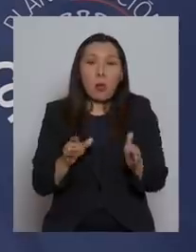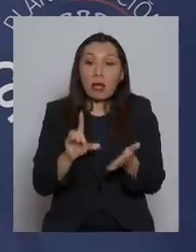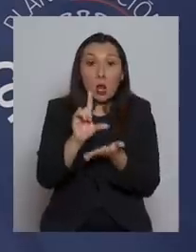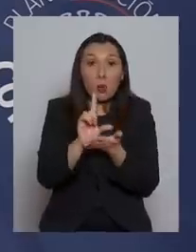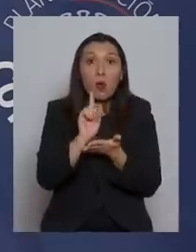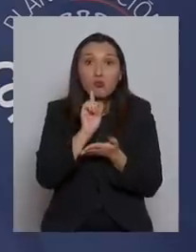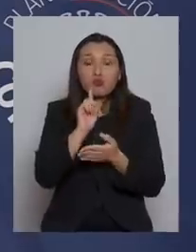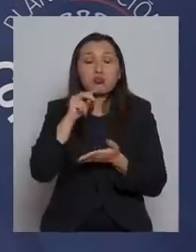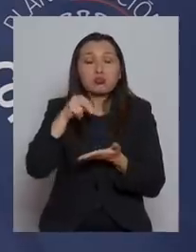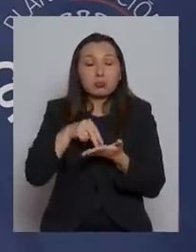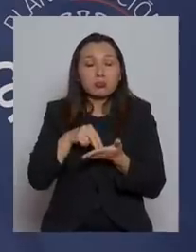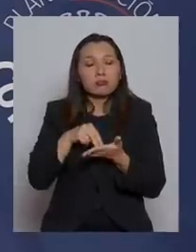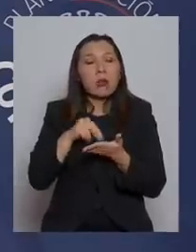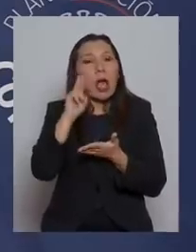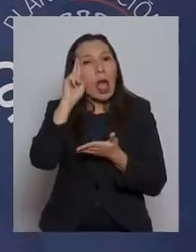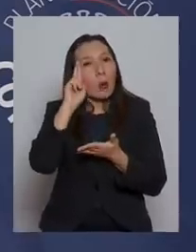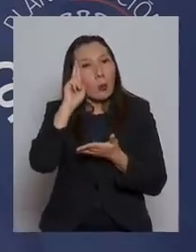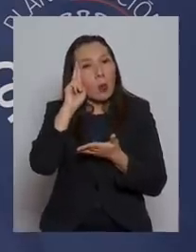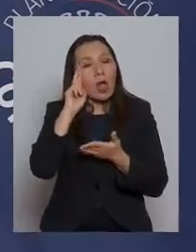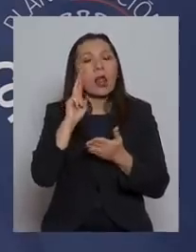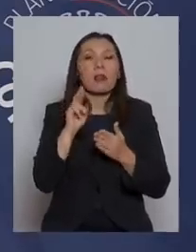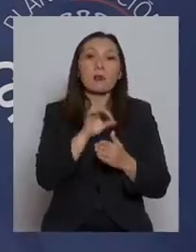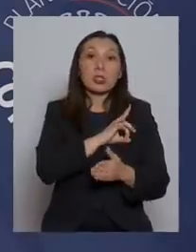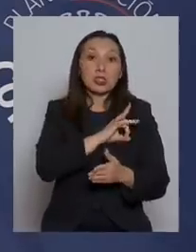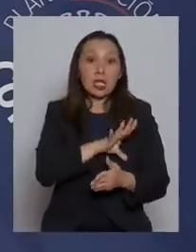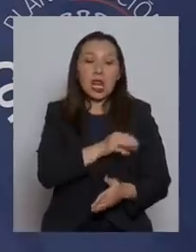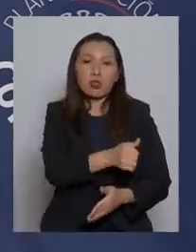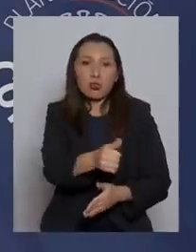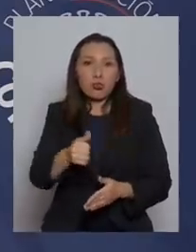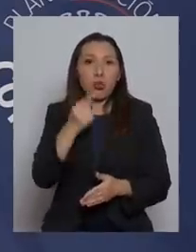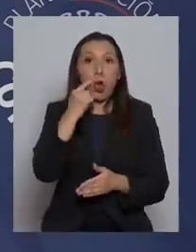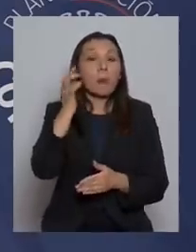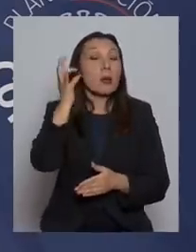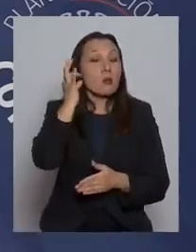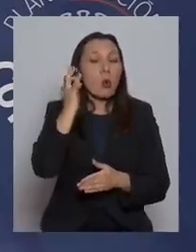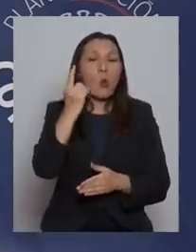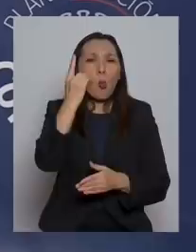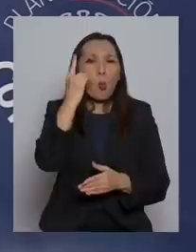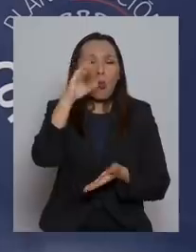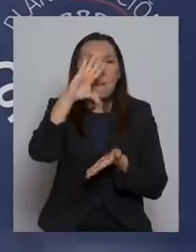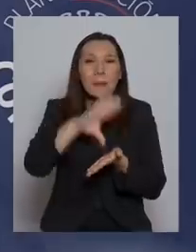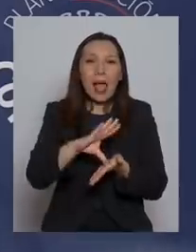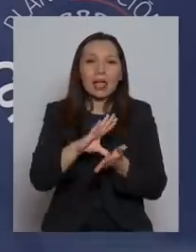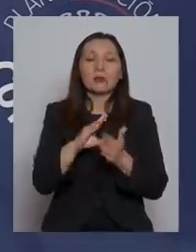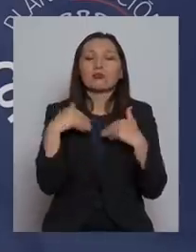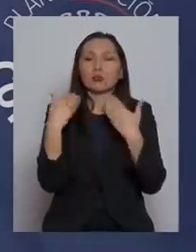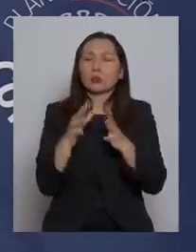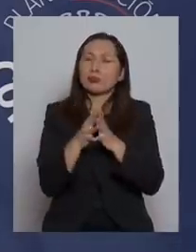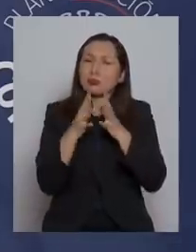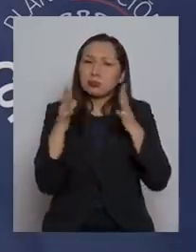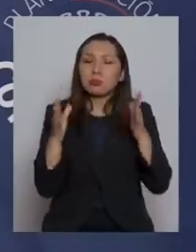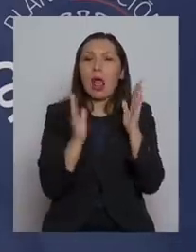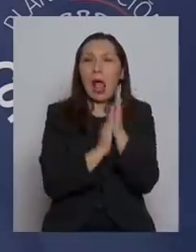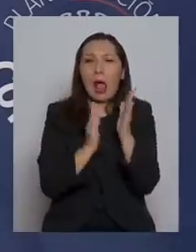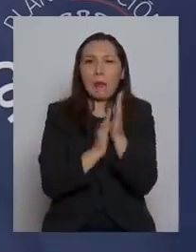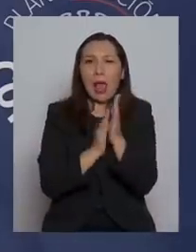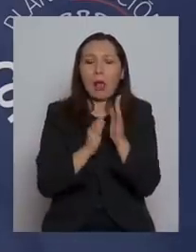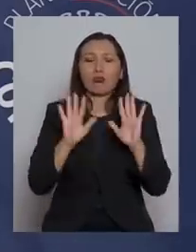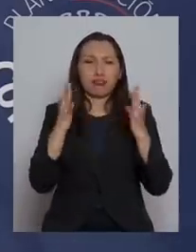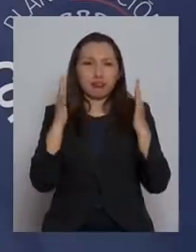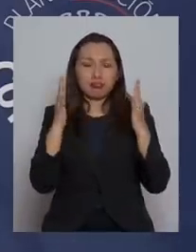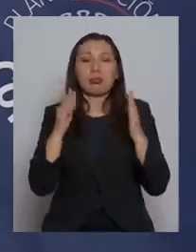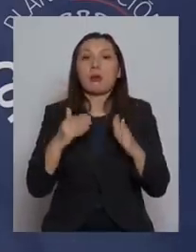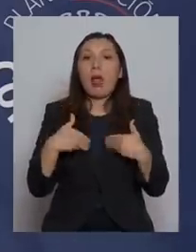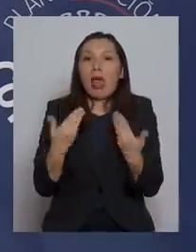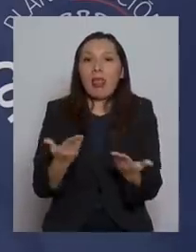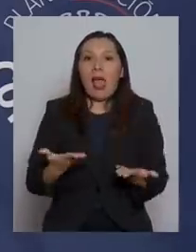que estemos, brindarle como chilenos y chilenas que somos un solo país, un tremendo aplauso que les